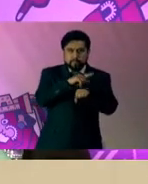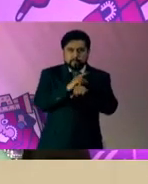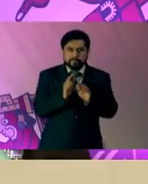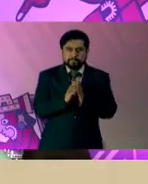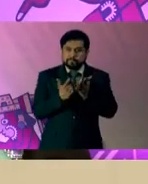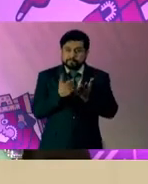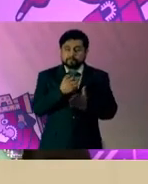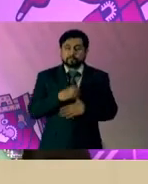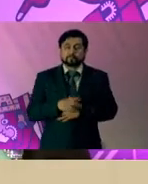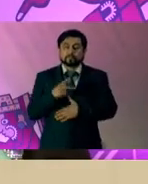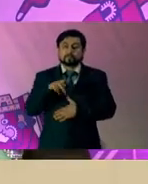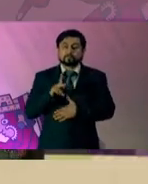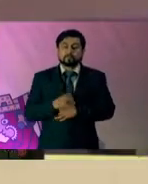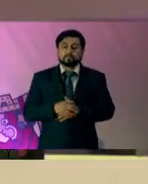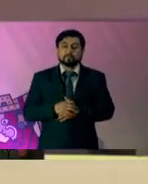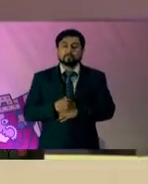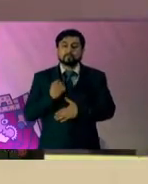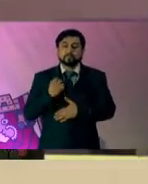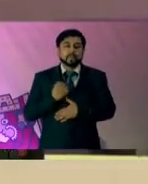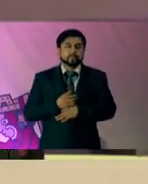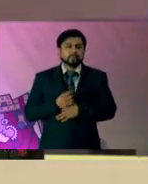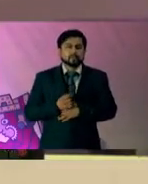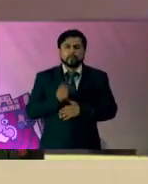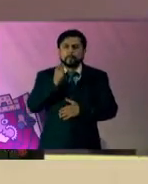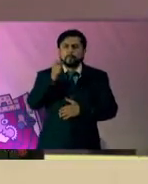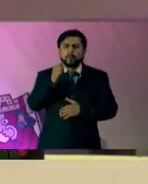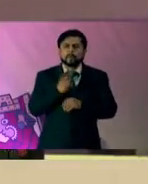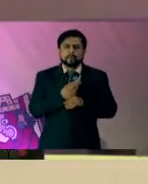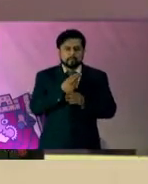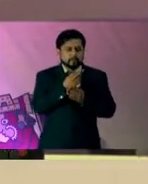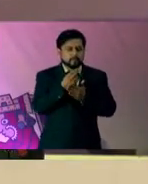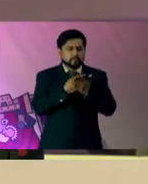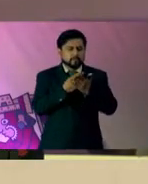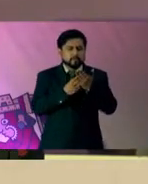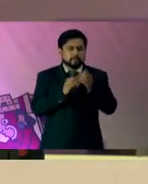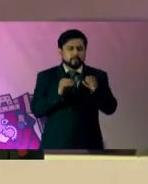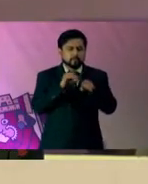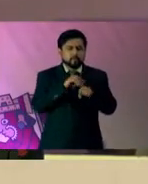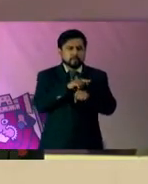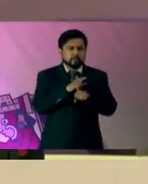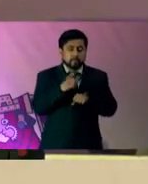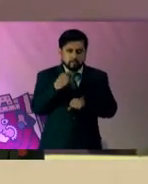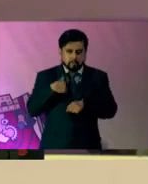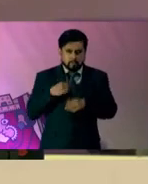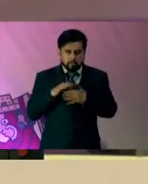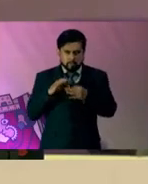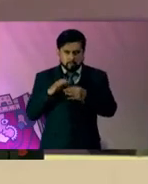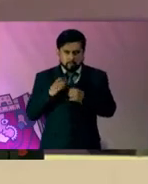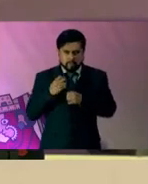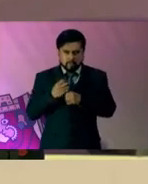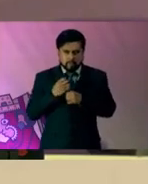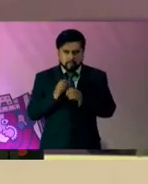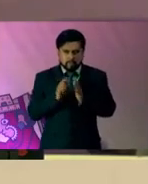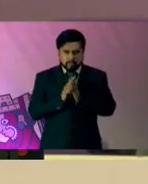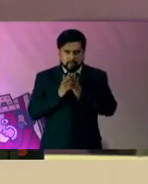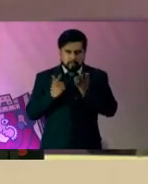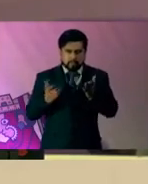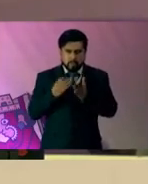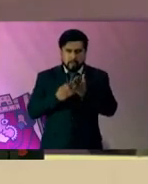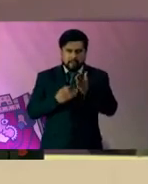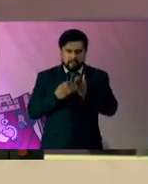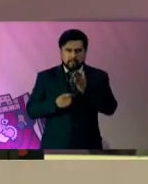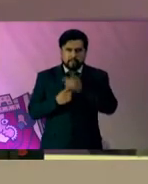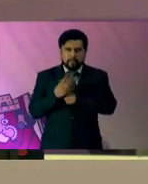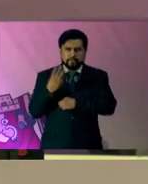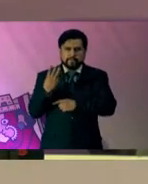retratar con los pocos dibujos que hace porque déjenme contarles que a este libro le faltaron al